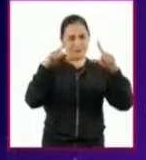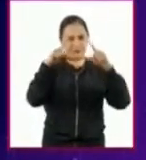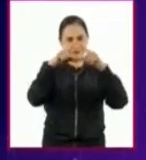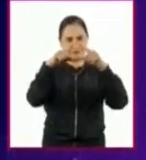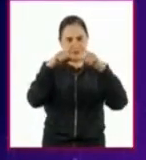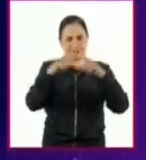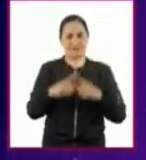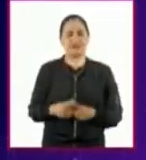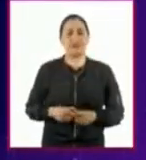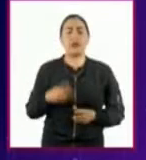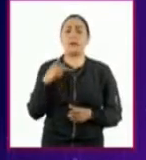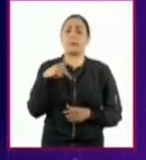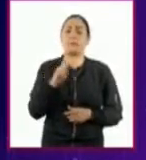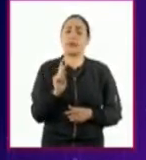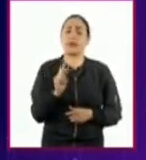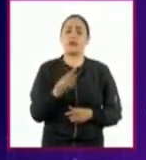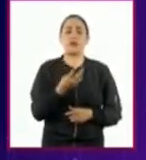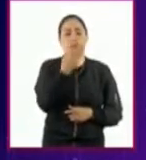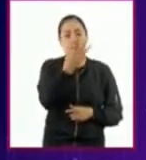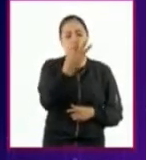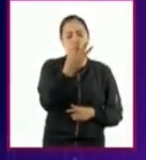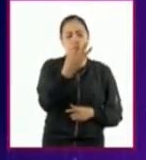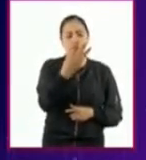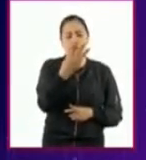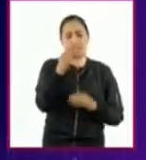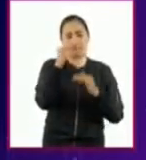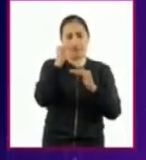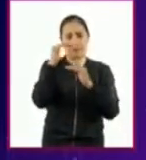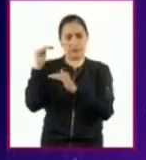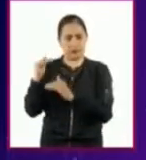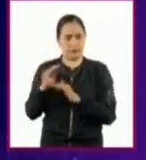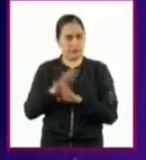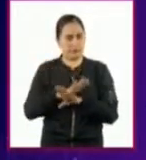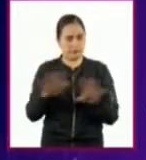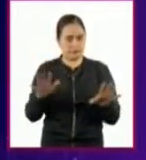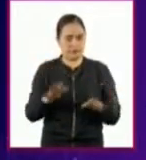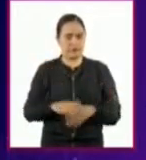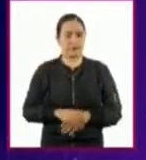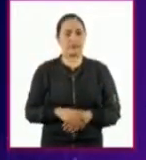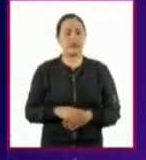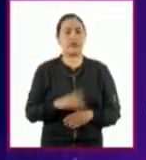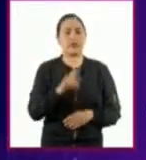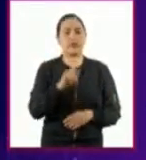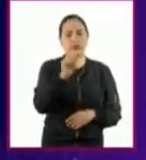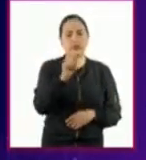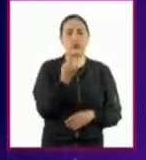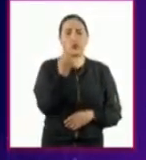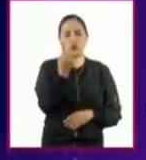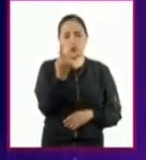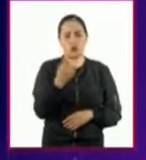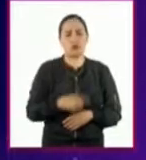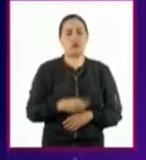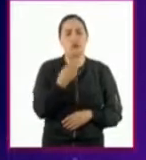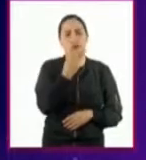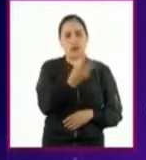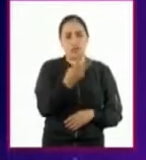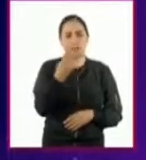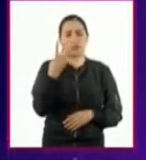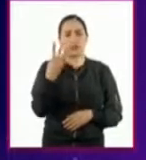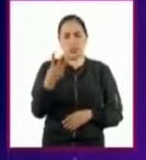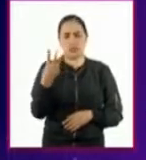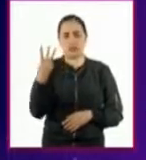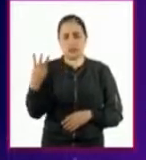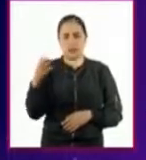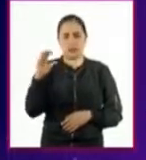casos, únicamente se dan 3 medidas. Triángulo 1, 3 centímetros, 3 centímetros y 3